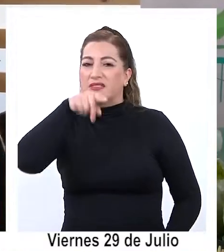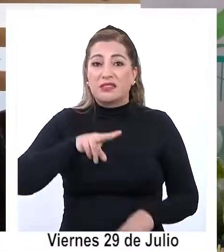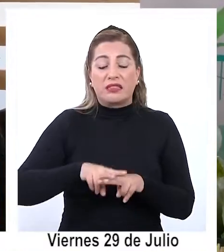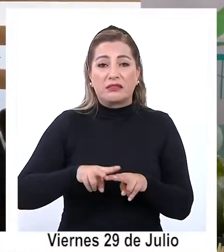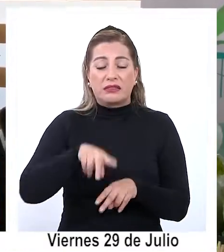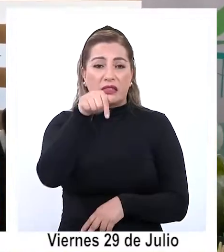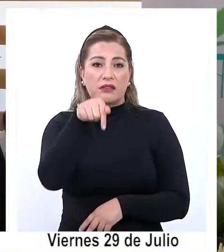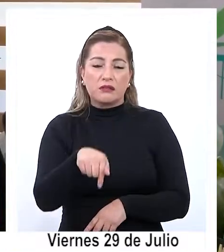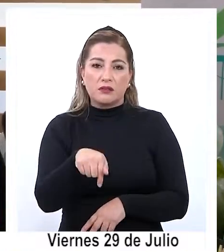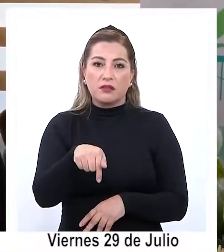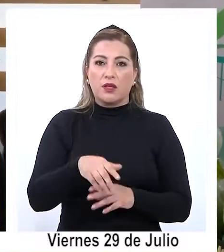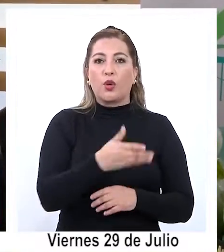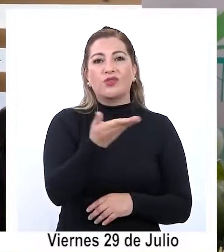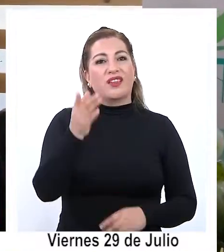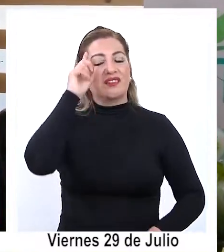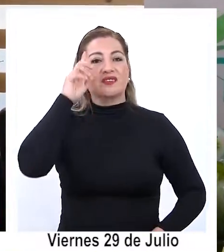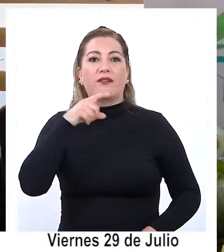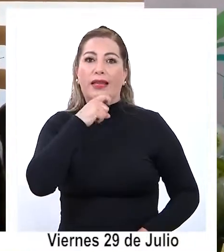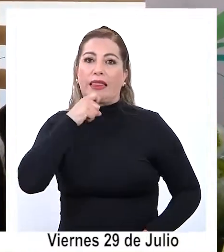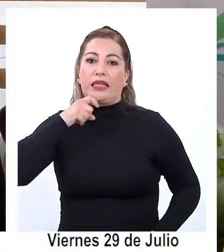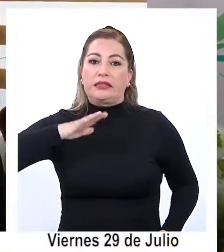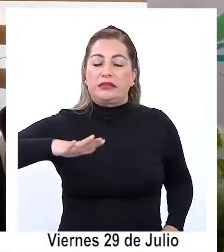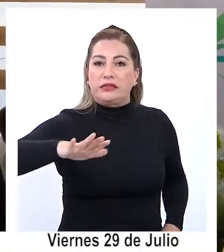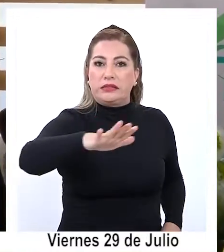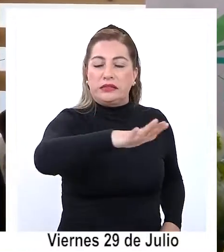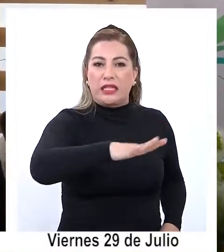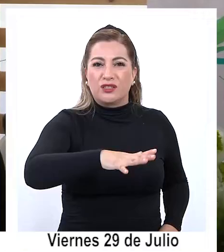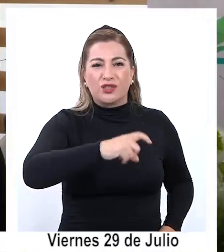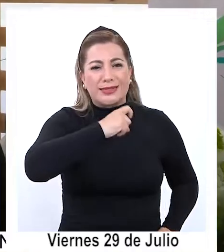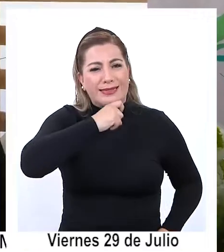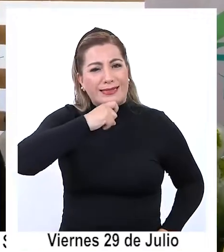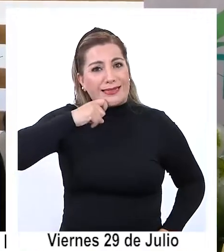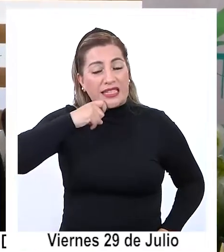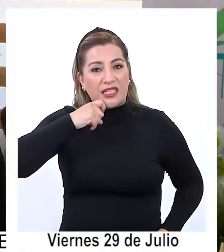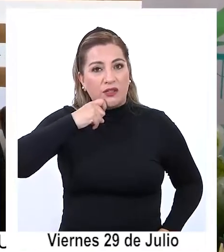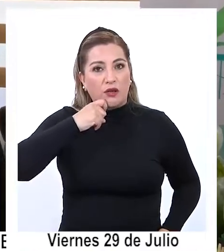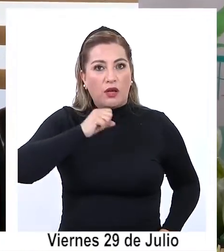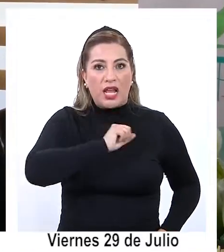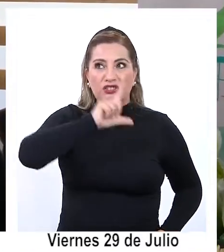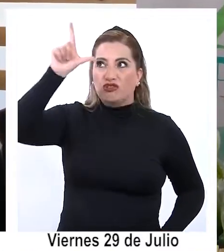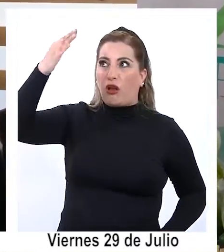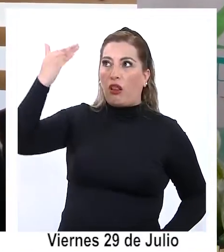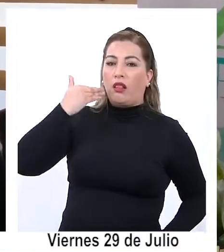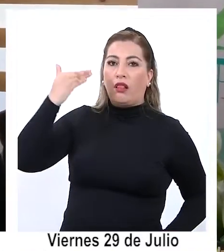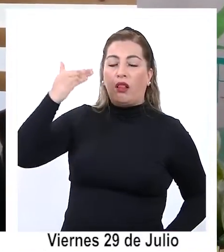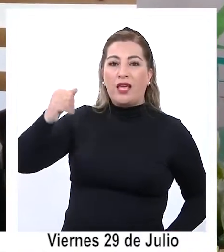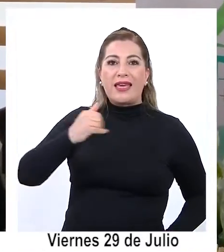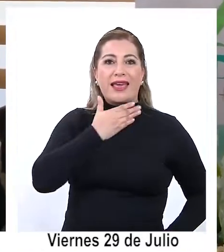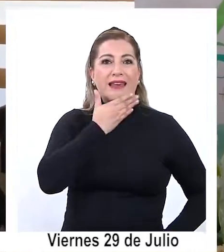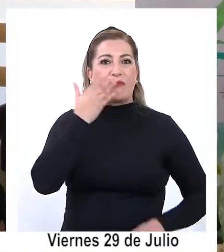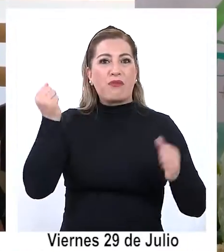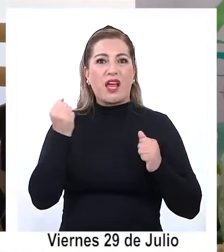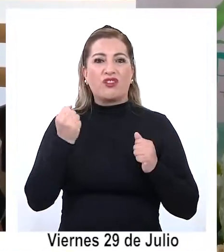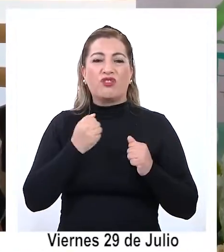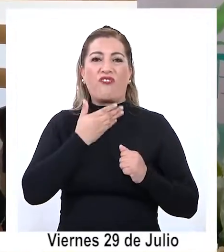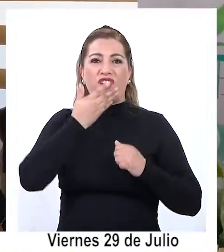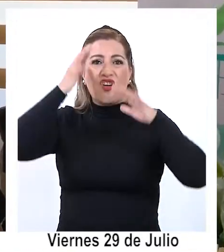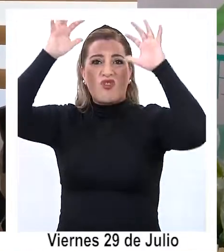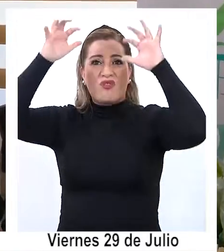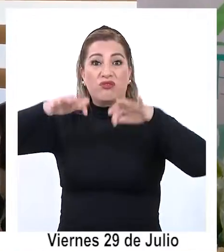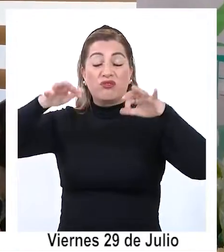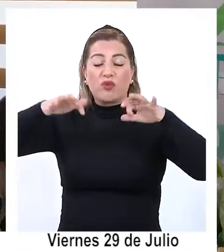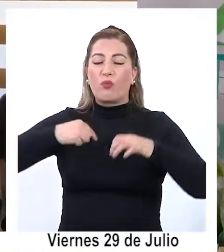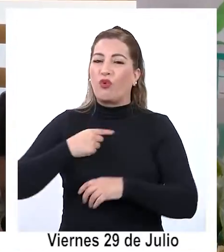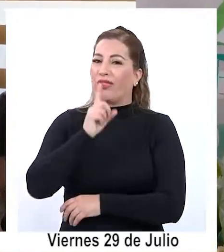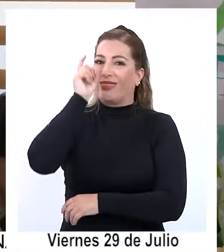que, como todos saben, el desierto más árido del mundo, el calor y en invierno las heladas. Así que